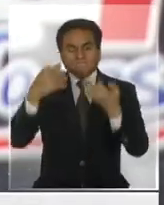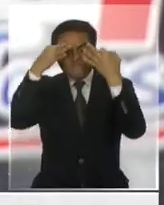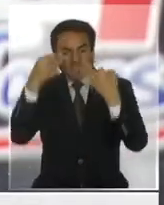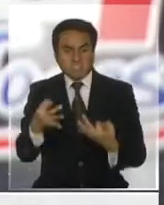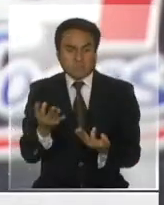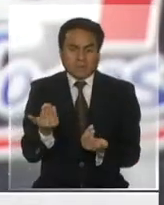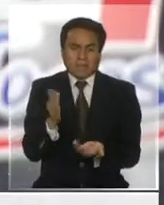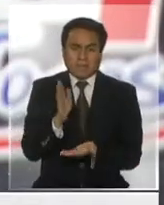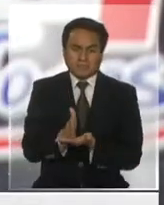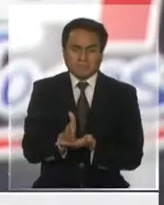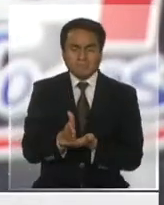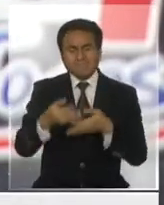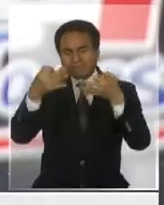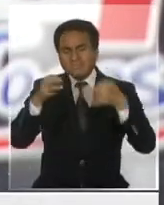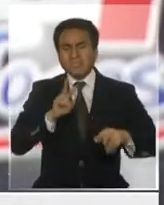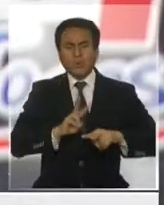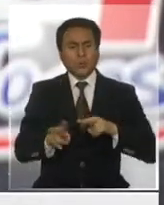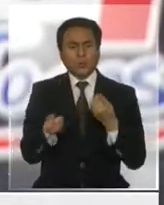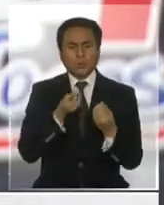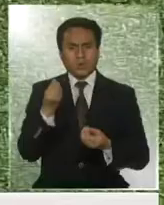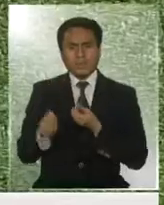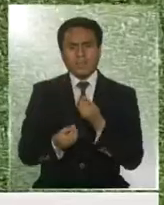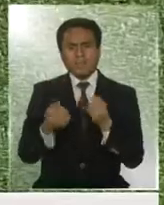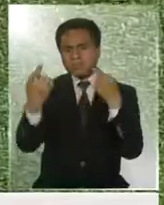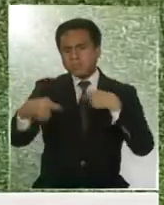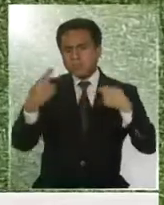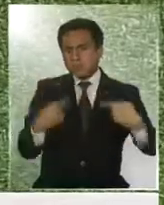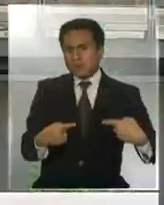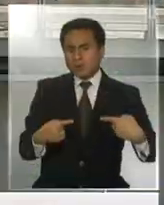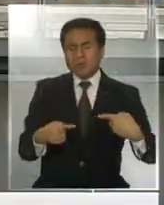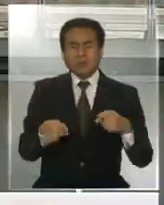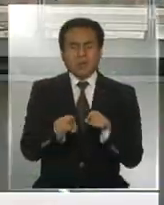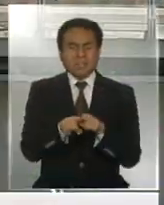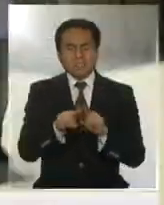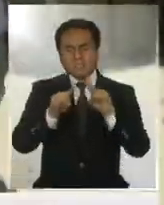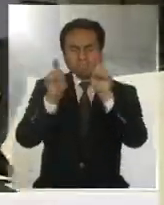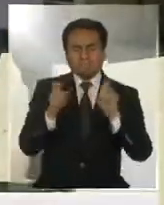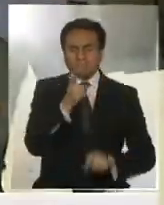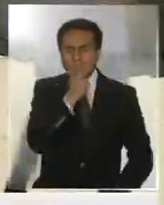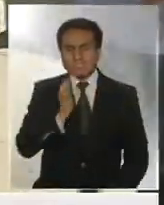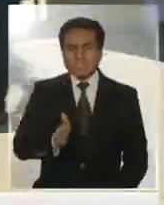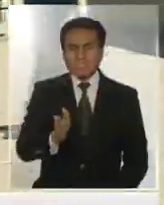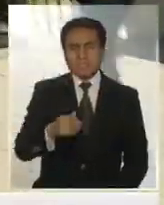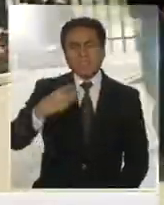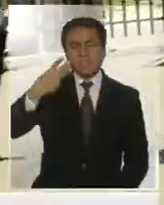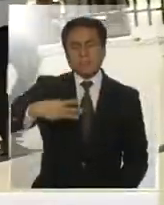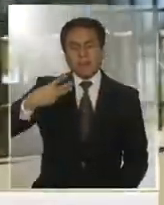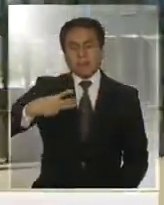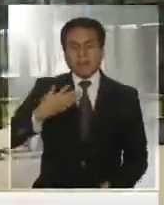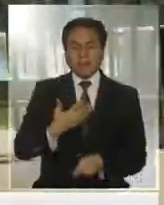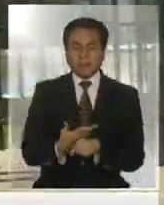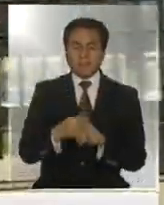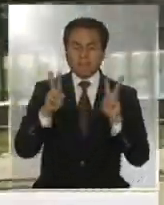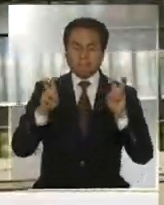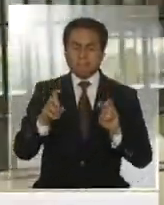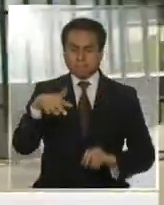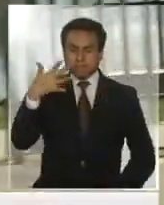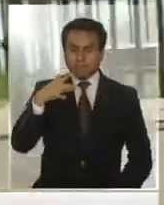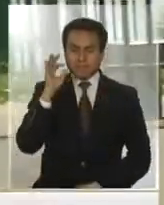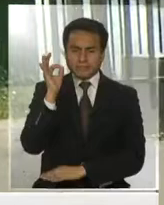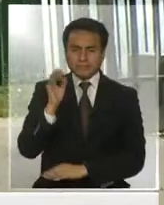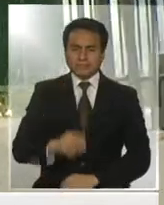decisión y determinar qué es lo que ocurre con el torneo. Un torneo que sigue la incertidumbre, pero que este martes tendrá una jornada clave.